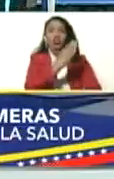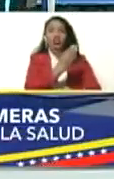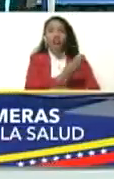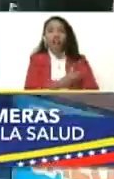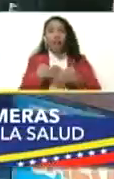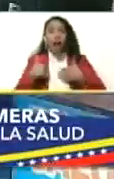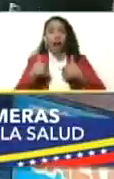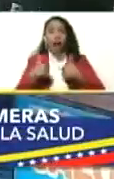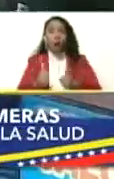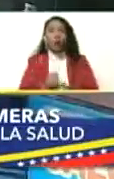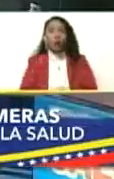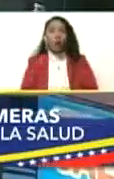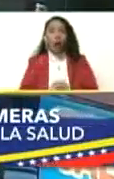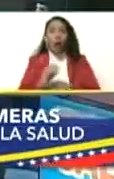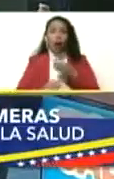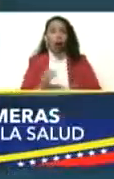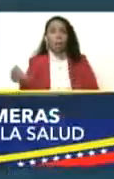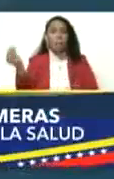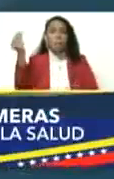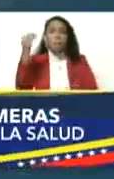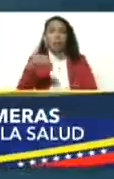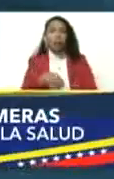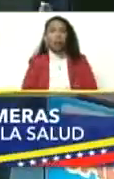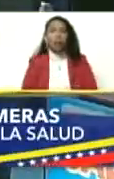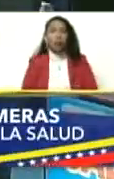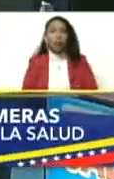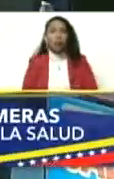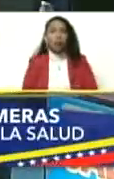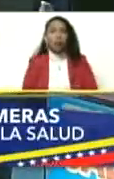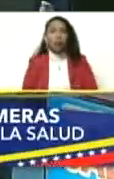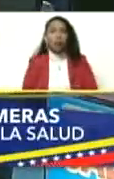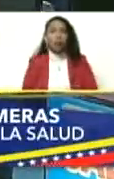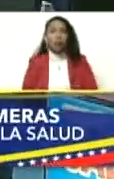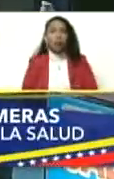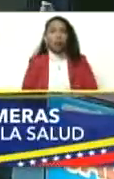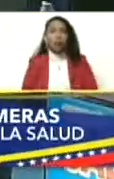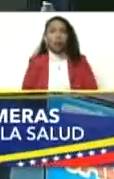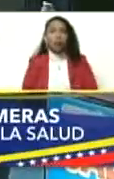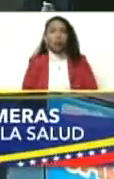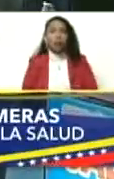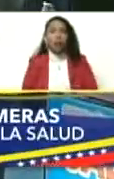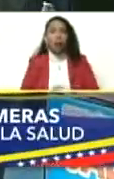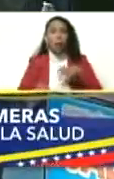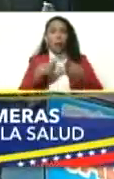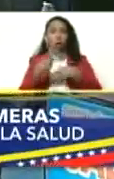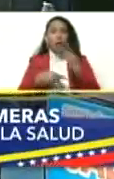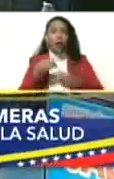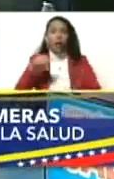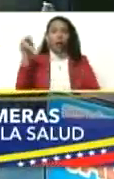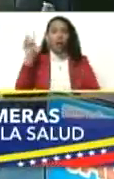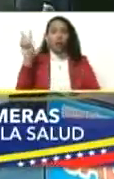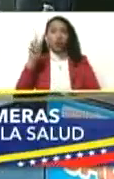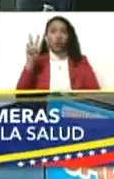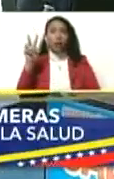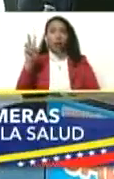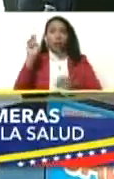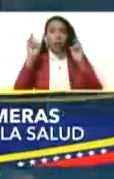pueblo venezolano creará además un sistema de salud enfocado en la prevención y el cuidado. Las políticas de Venezuela en materia de